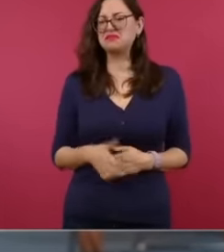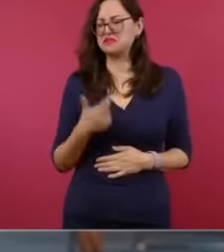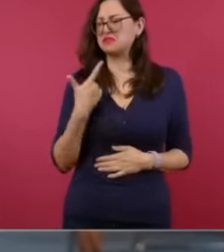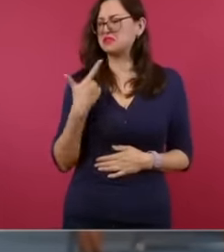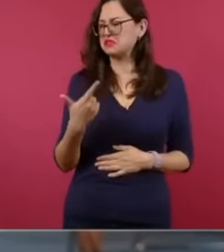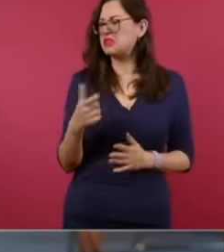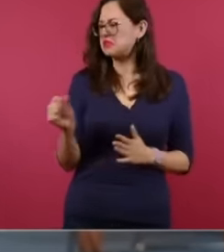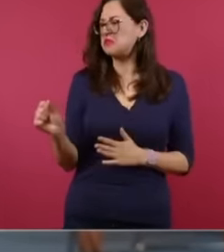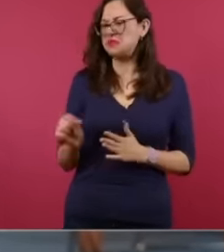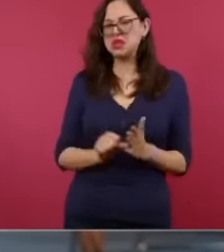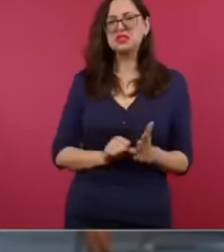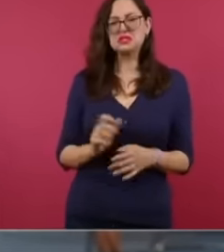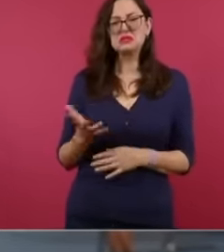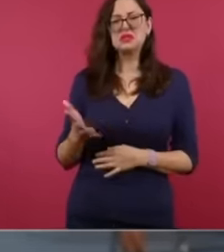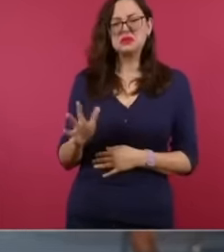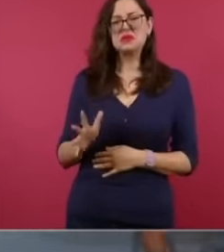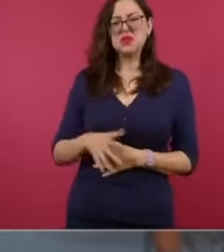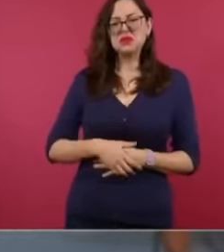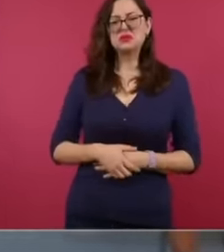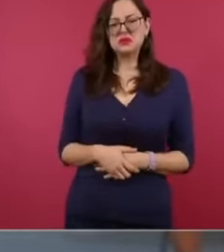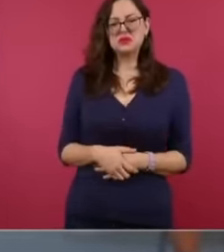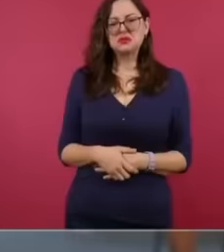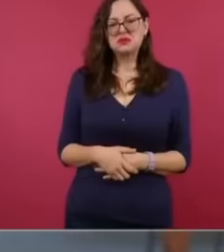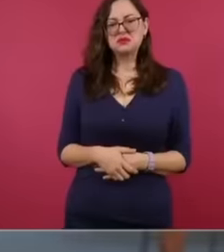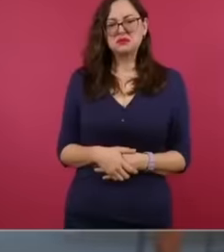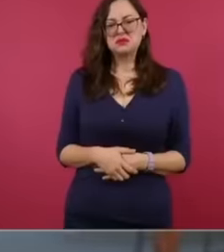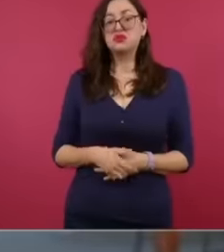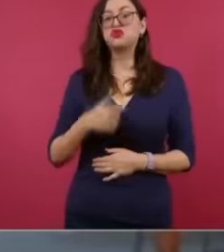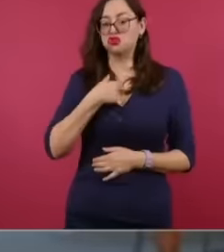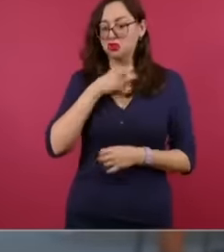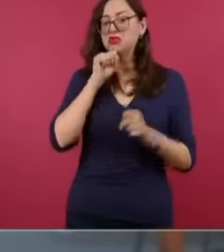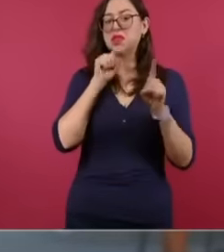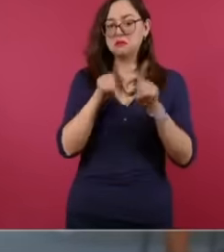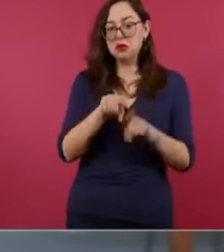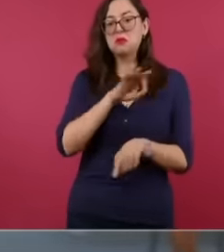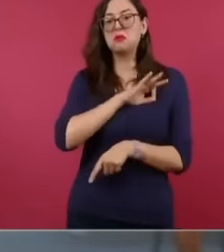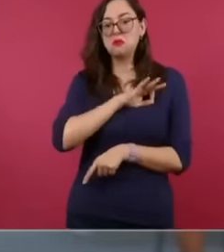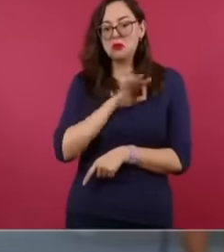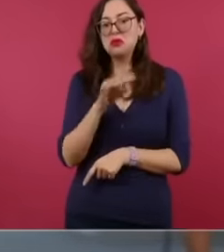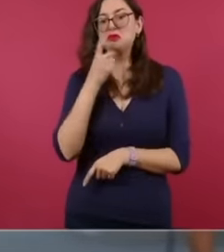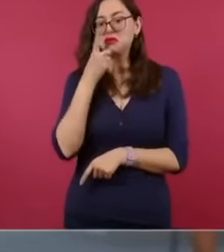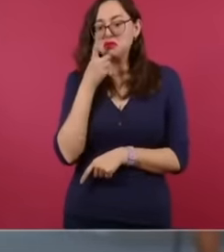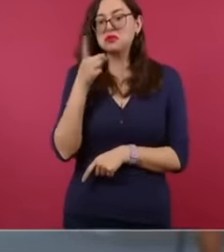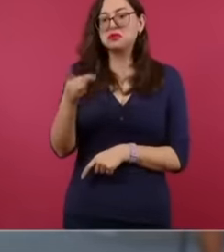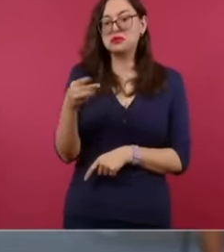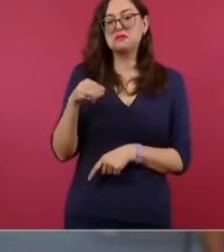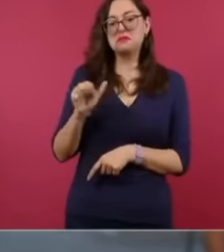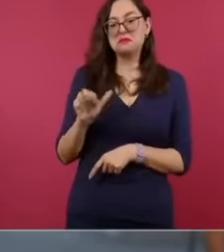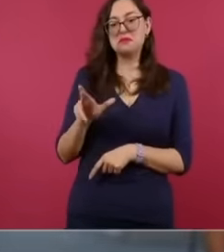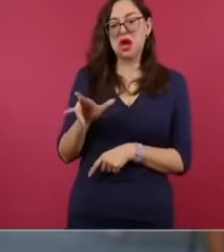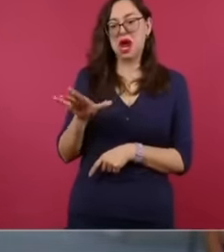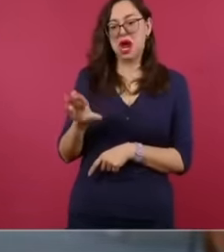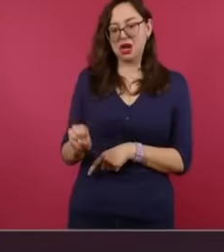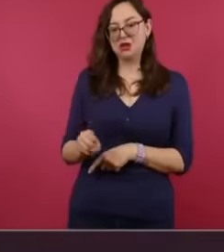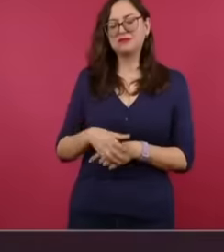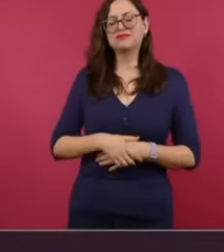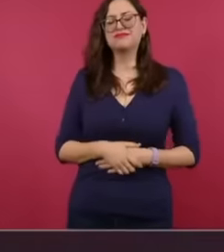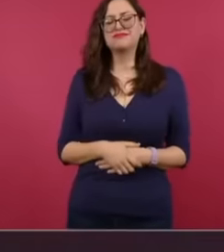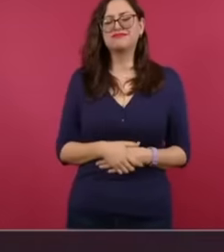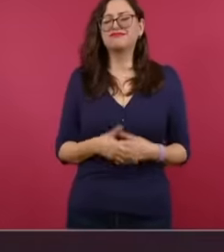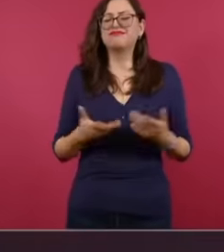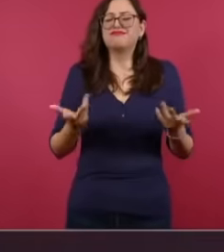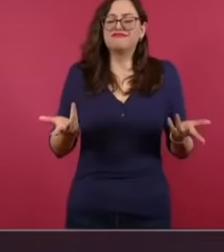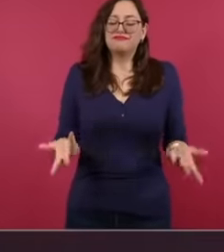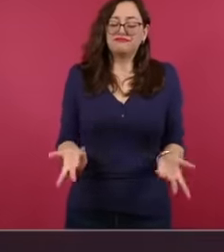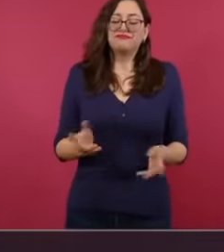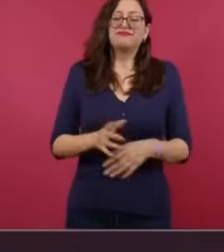Bueno, 7 meses. Bueno, y yo le puedo hablar de Manlio. Lo hemos vivido, lo hemos sufrido. Por eso, nada más.